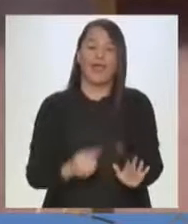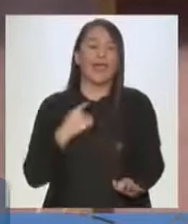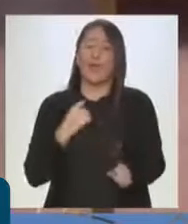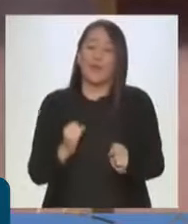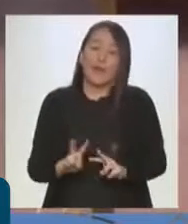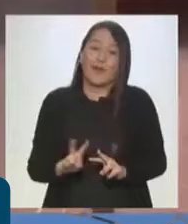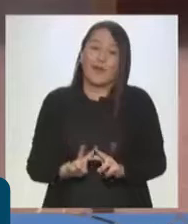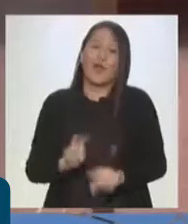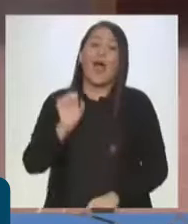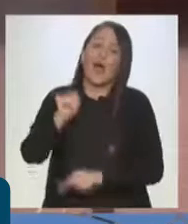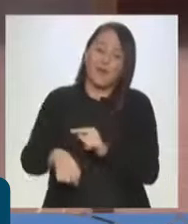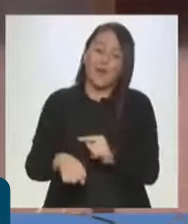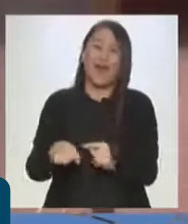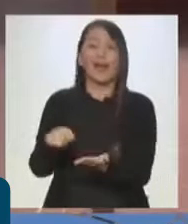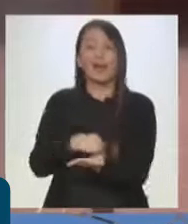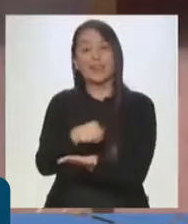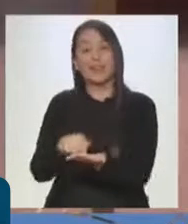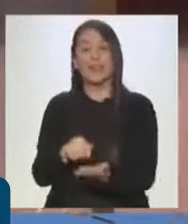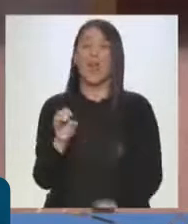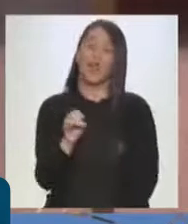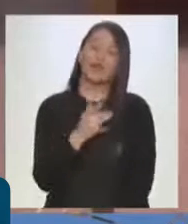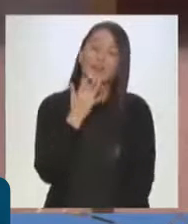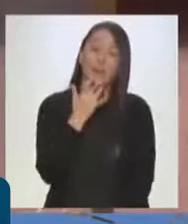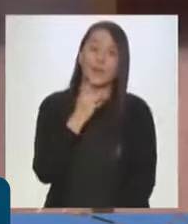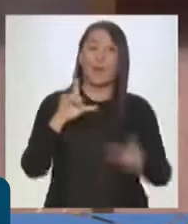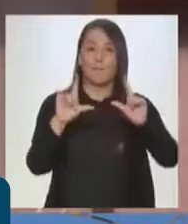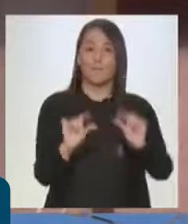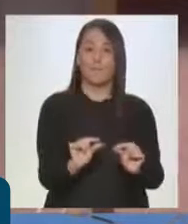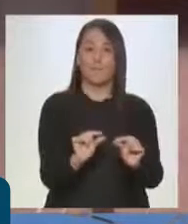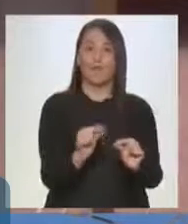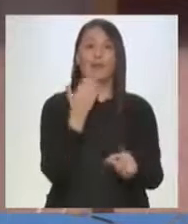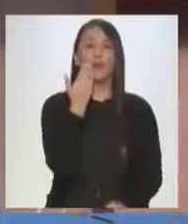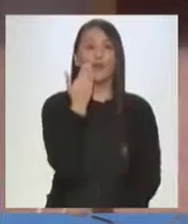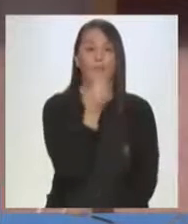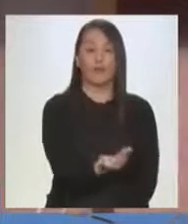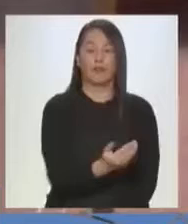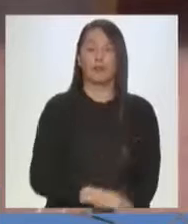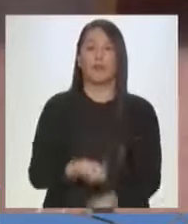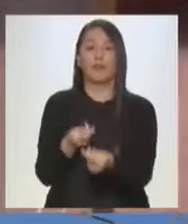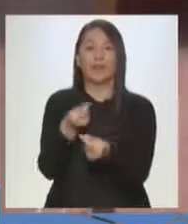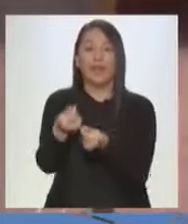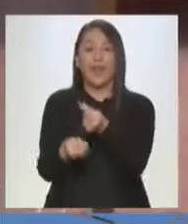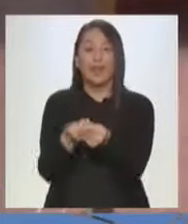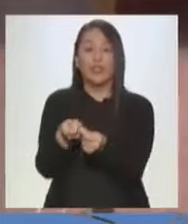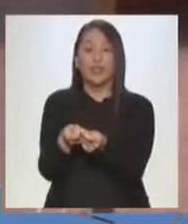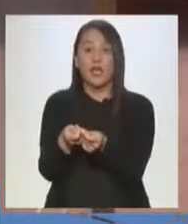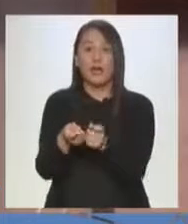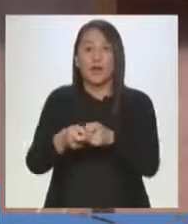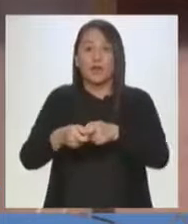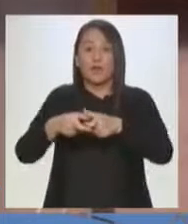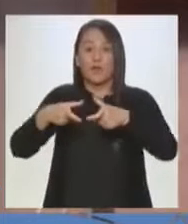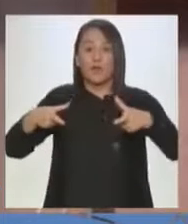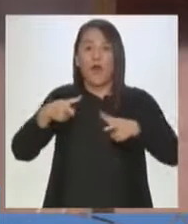hacer? ¿Aprobar, rechazar o simplemente disminuir el monto de los beneficios? Negociamos y aumentamos parcialmente